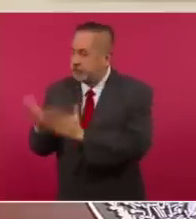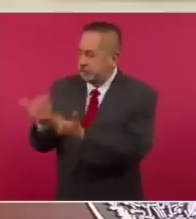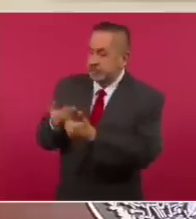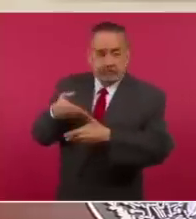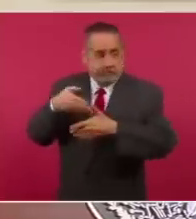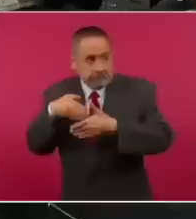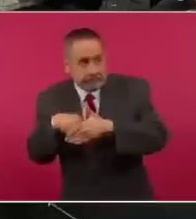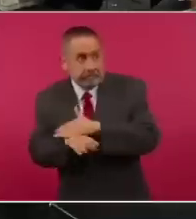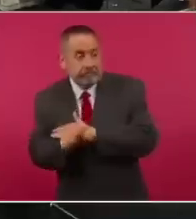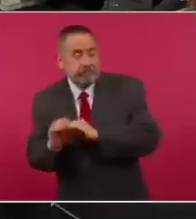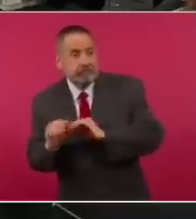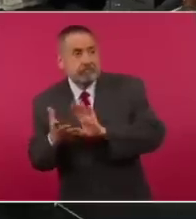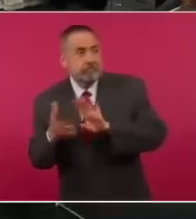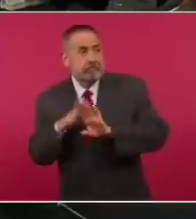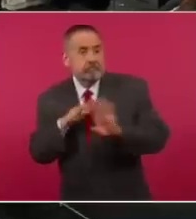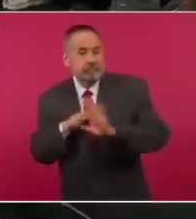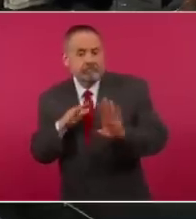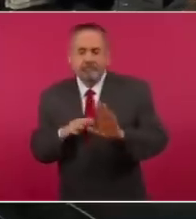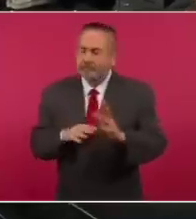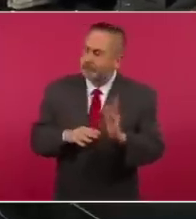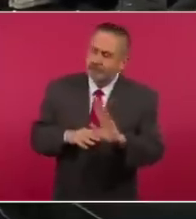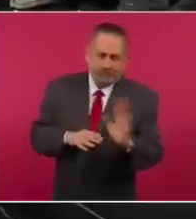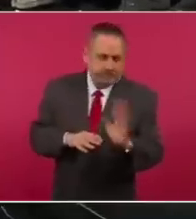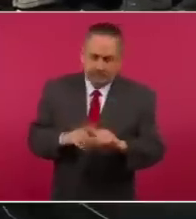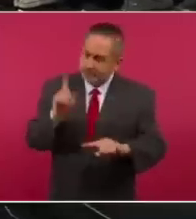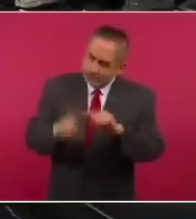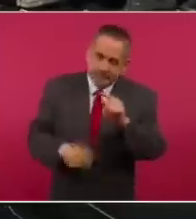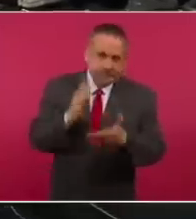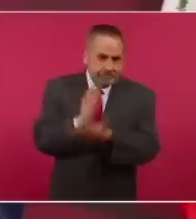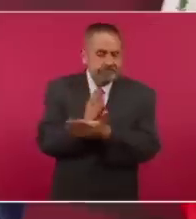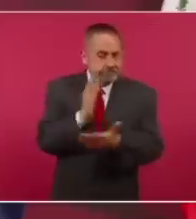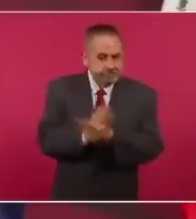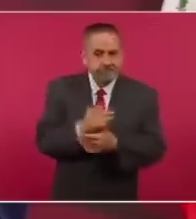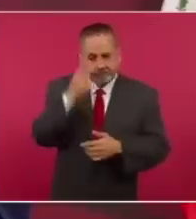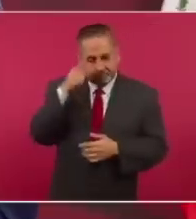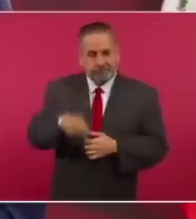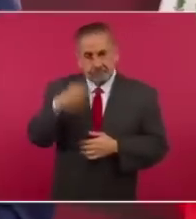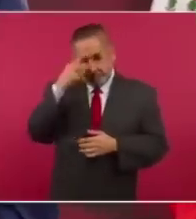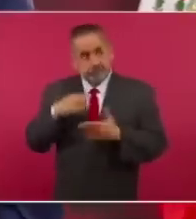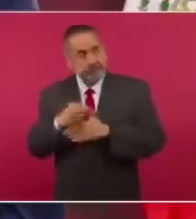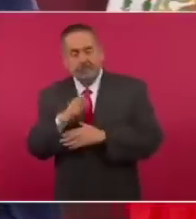introducir a migrantes a Estados Unidos pasando por México.